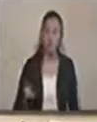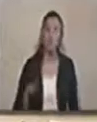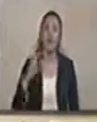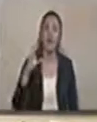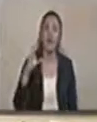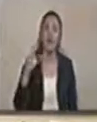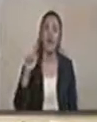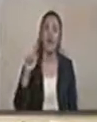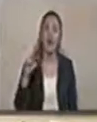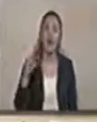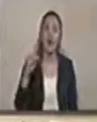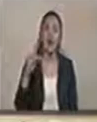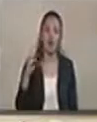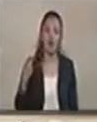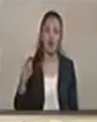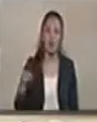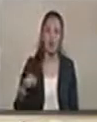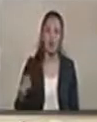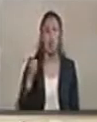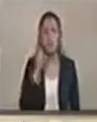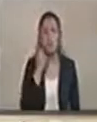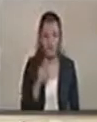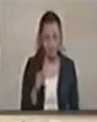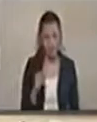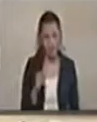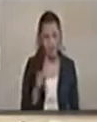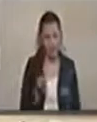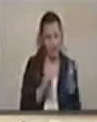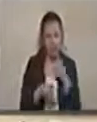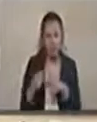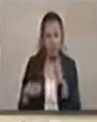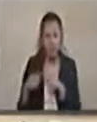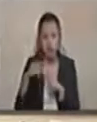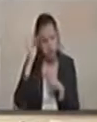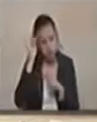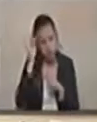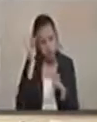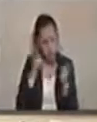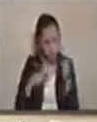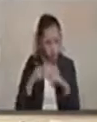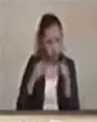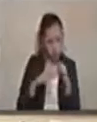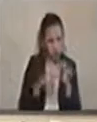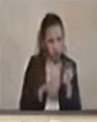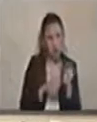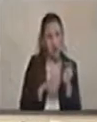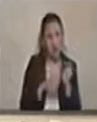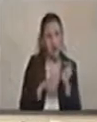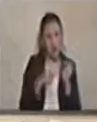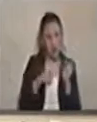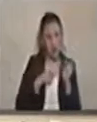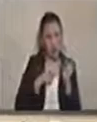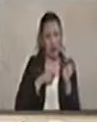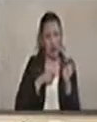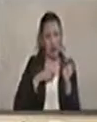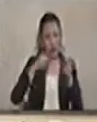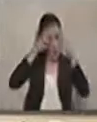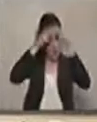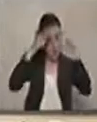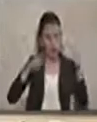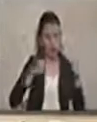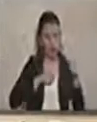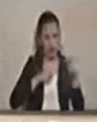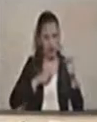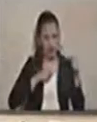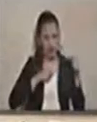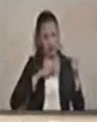la producción de estas sustancias estará controlada estrictamente por el Estado, bien sea